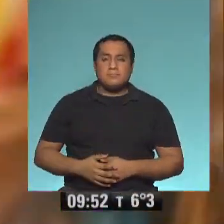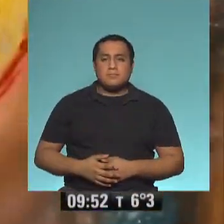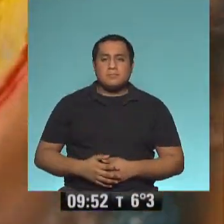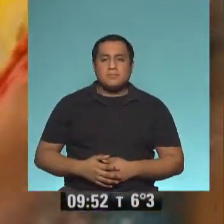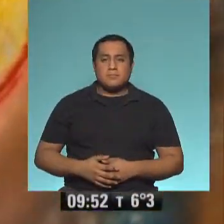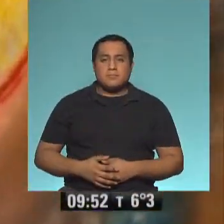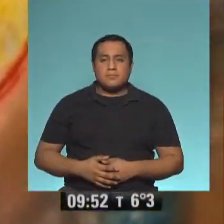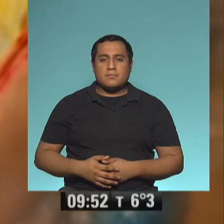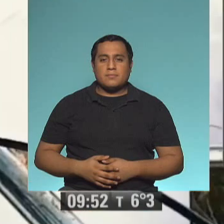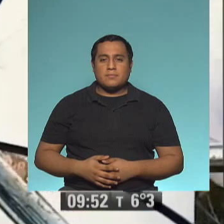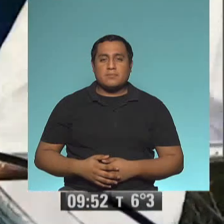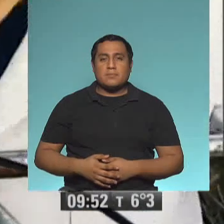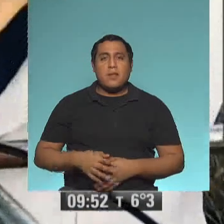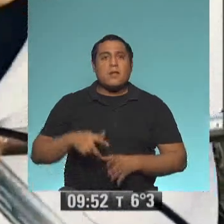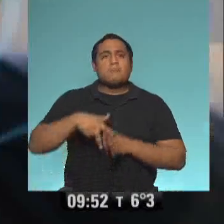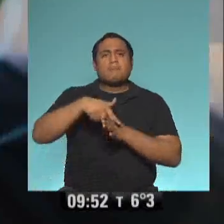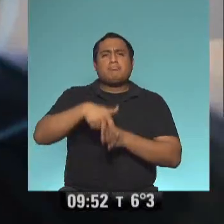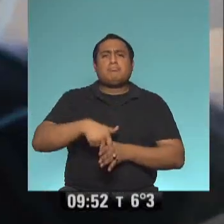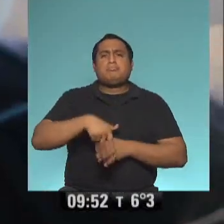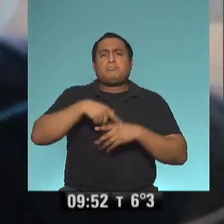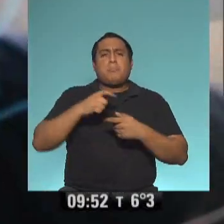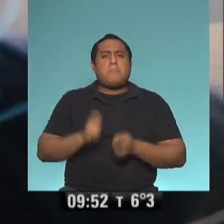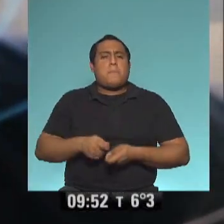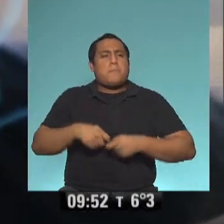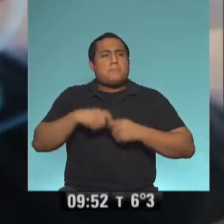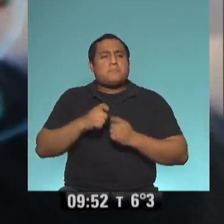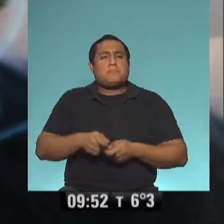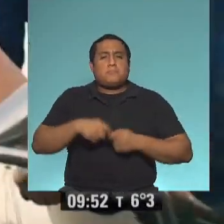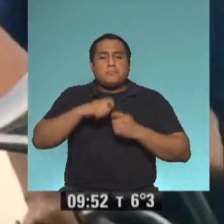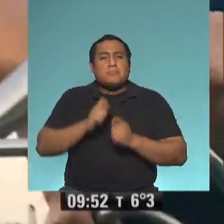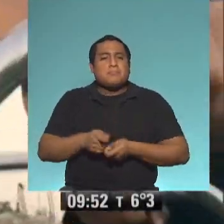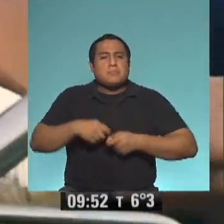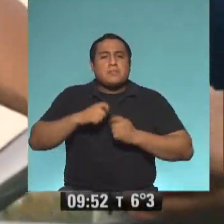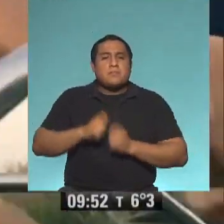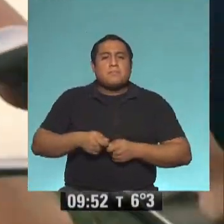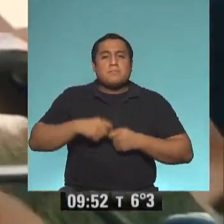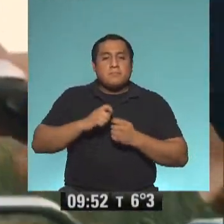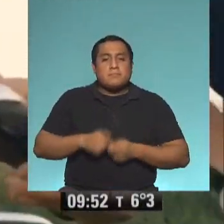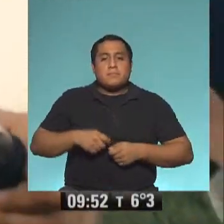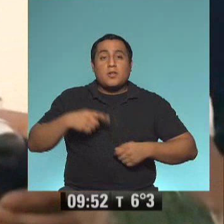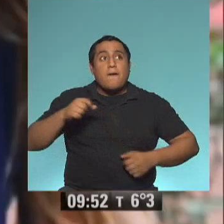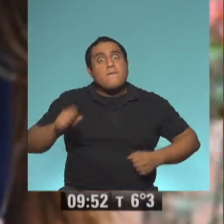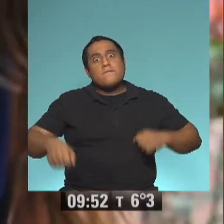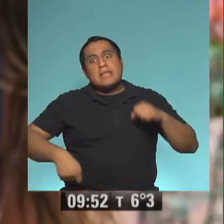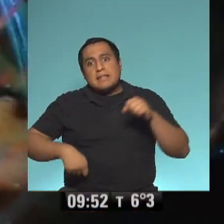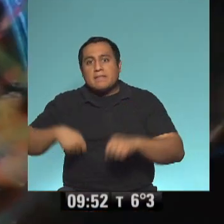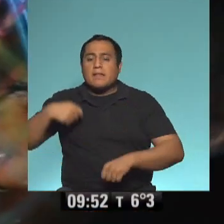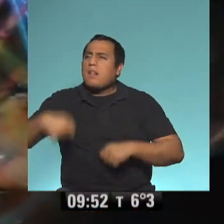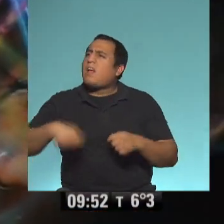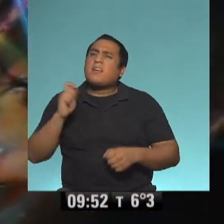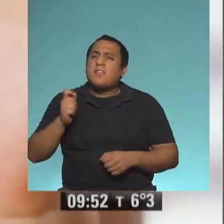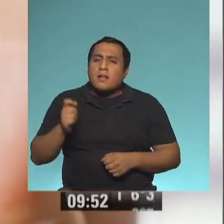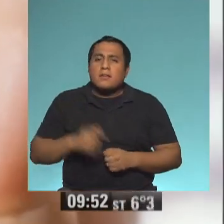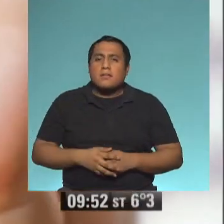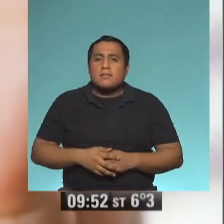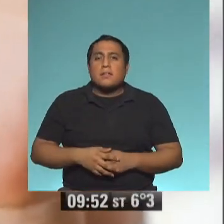Y el que vino a caballo, ¿quién? Que dibujó un zapallo. Yo. Y el que vino en bicicleta, ¿quién? Que dibujó